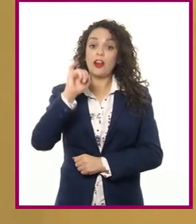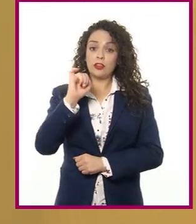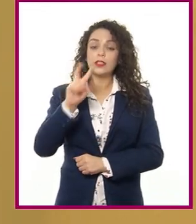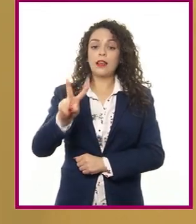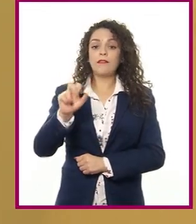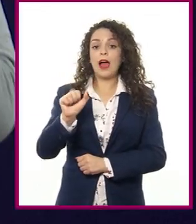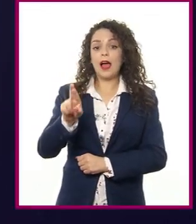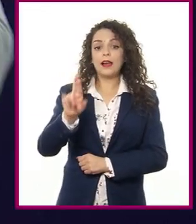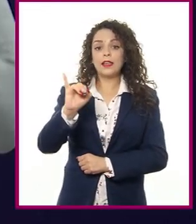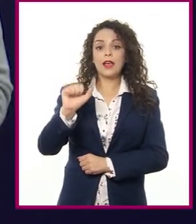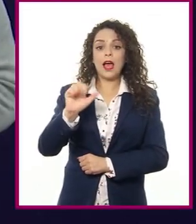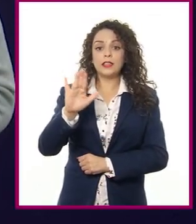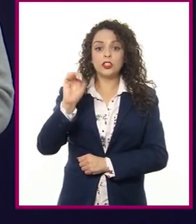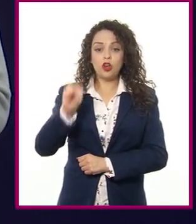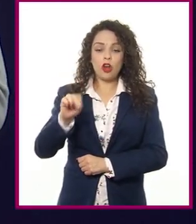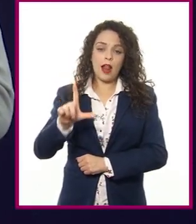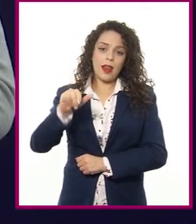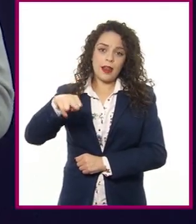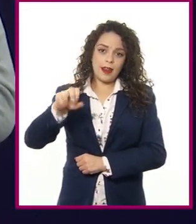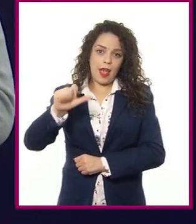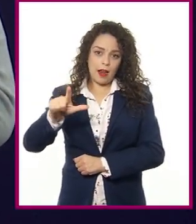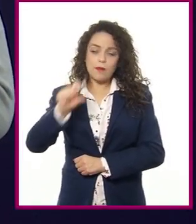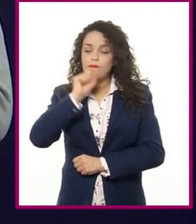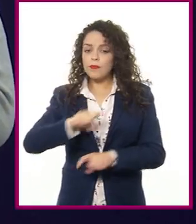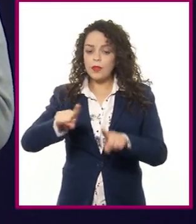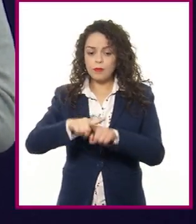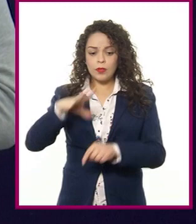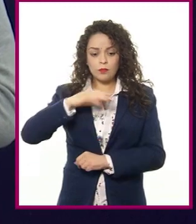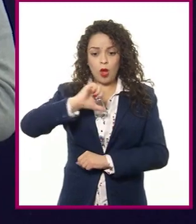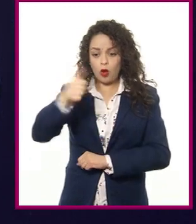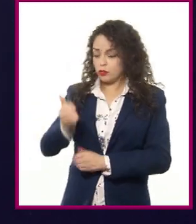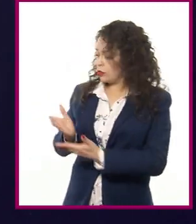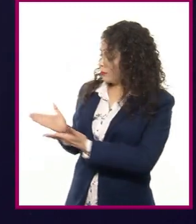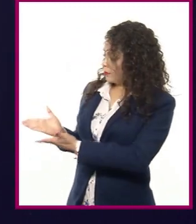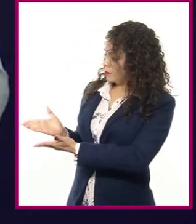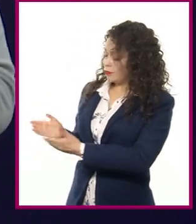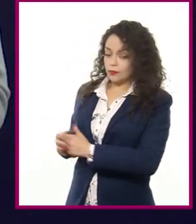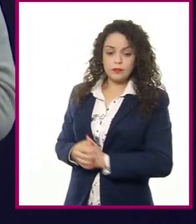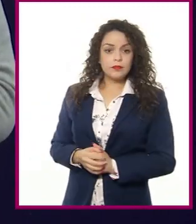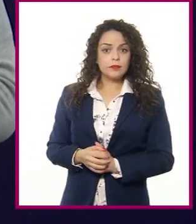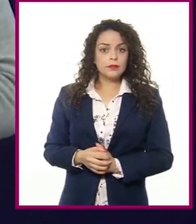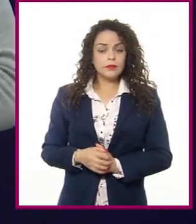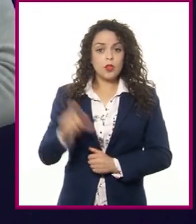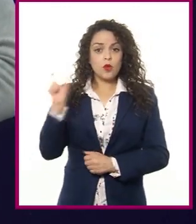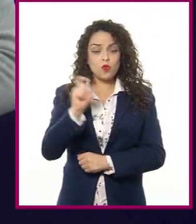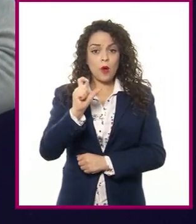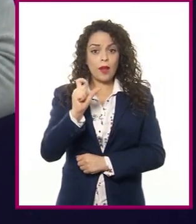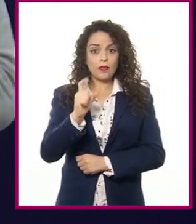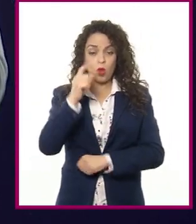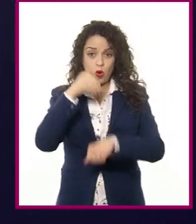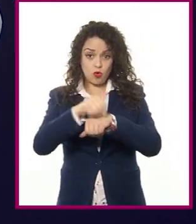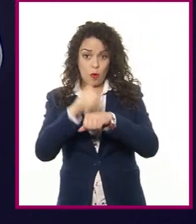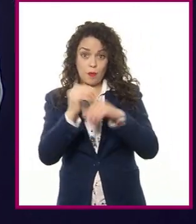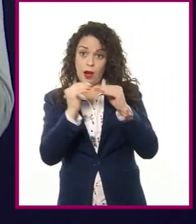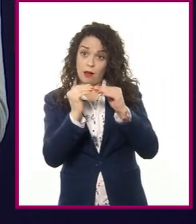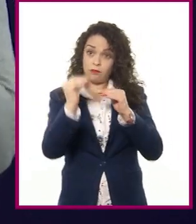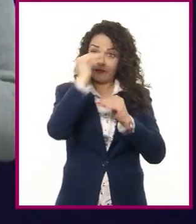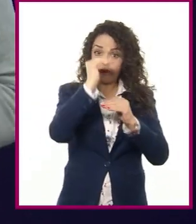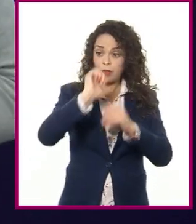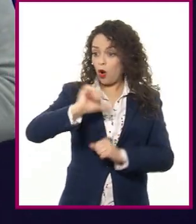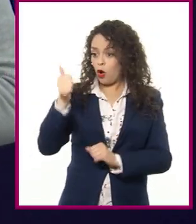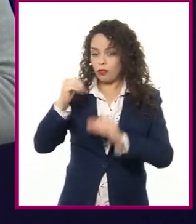variación lineal. También existe la relación de proporcionalidad inversa, en donde al aumentar una cantidad,